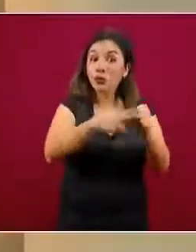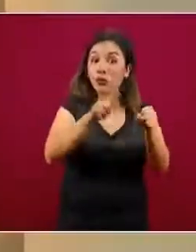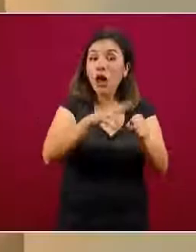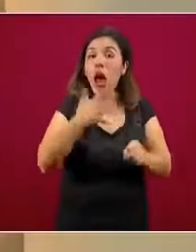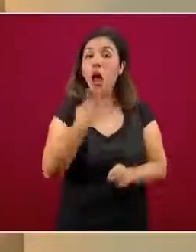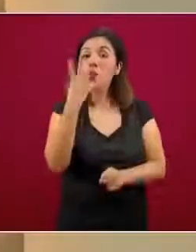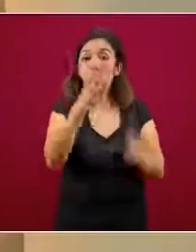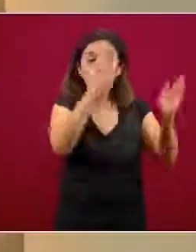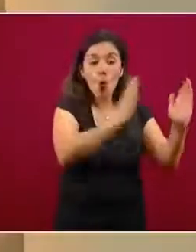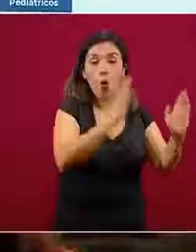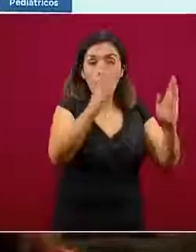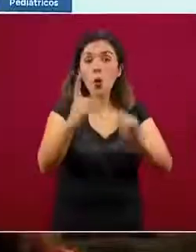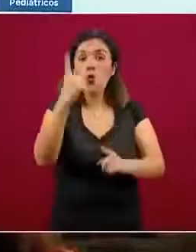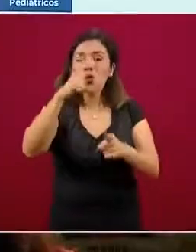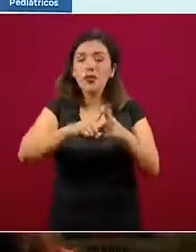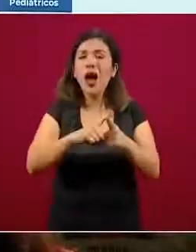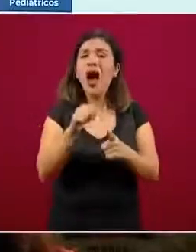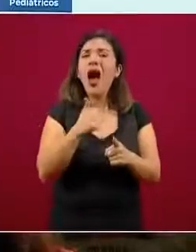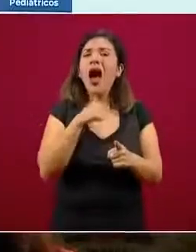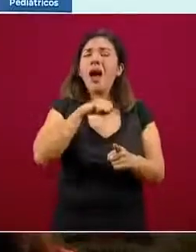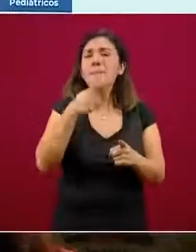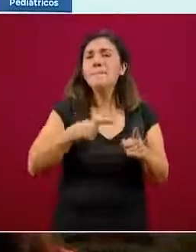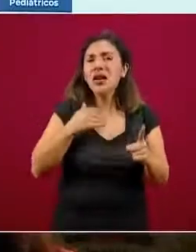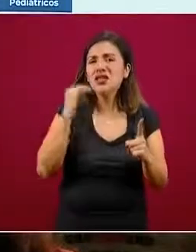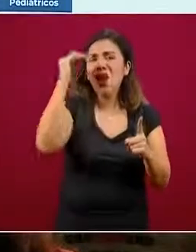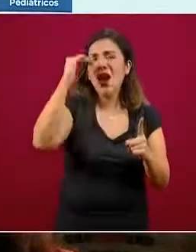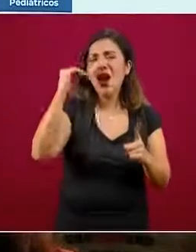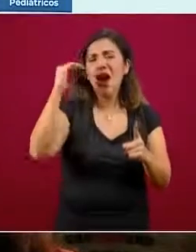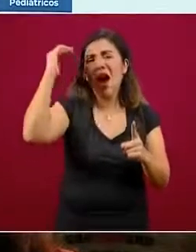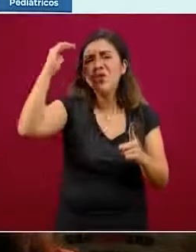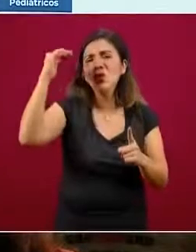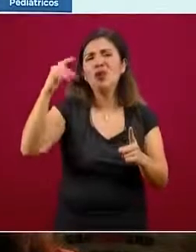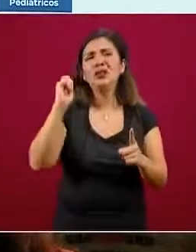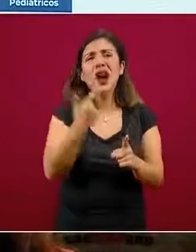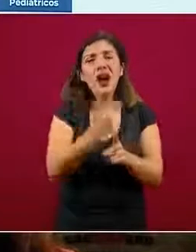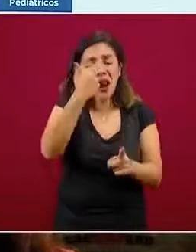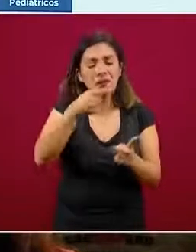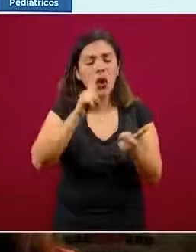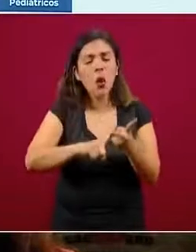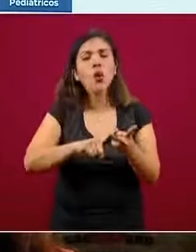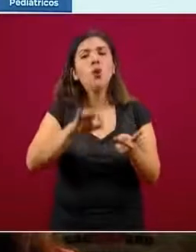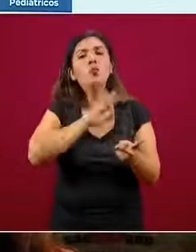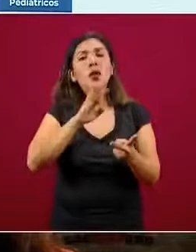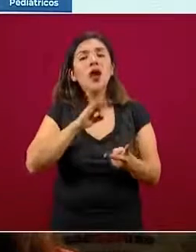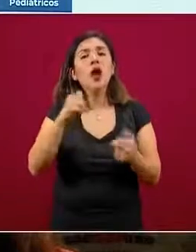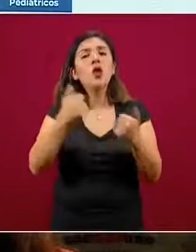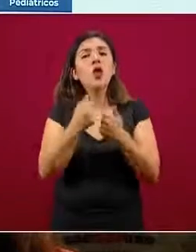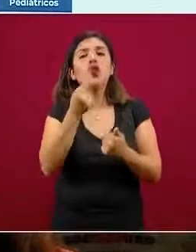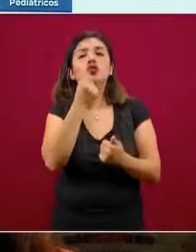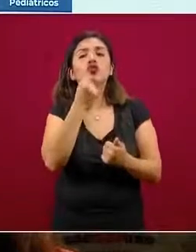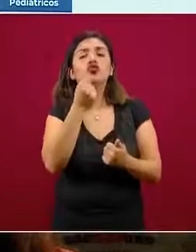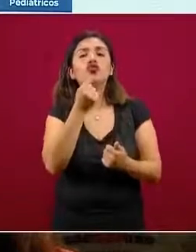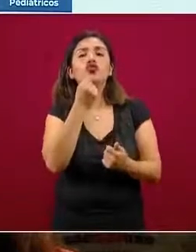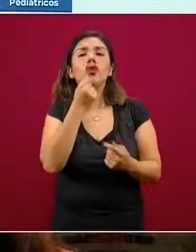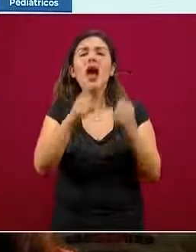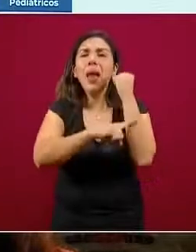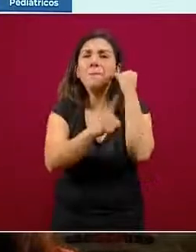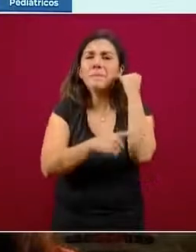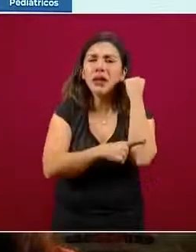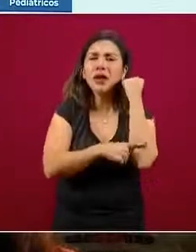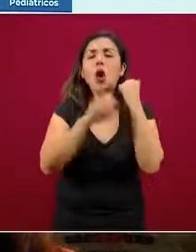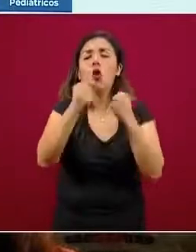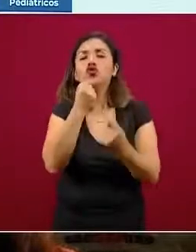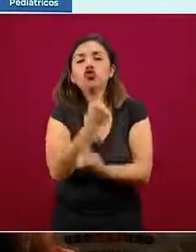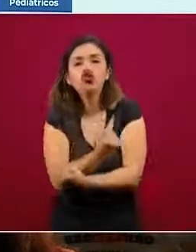4 cubículos, uno para adultos graves, uno para pacientes quirúrgicos y en observación, otro para pacientes obstétricas y otro para